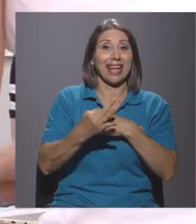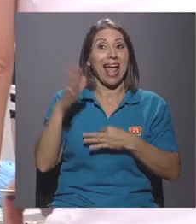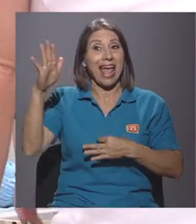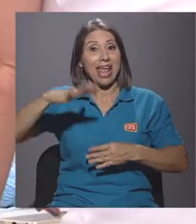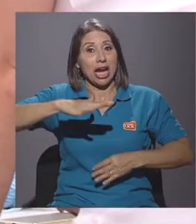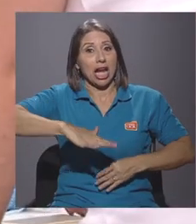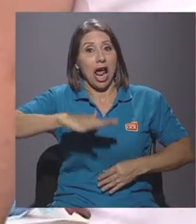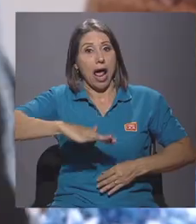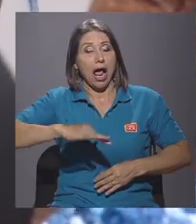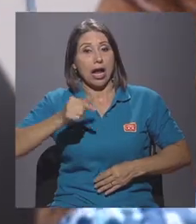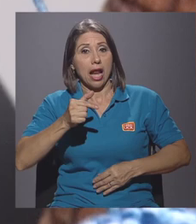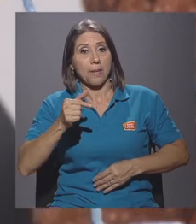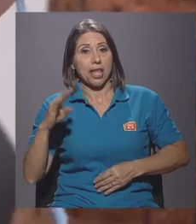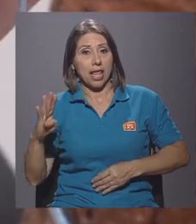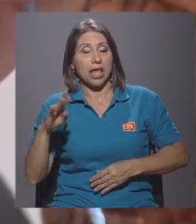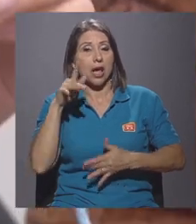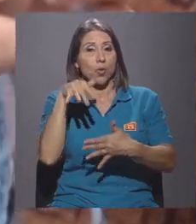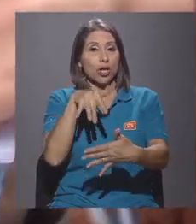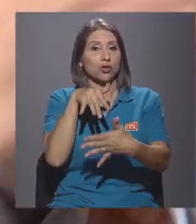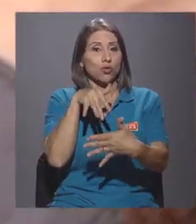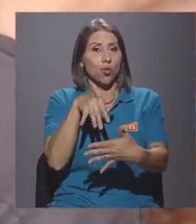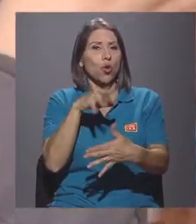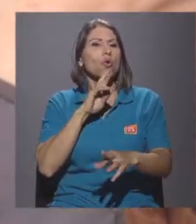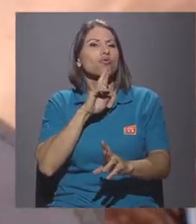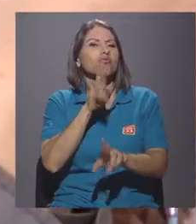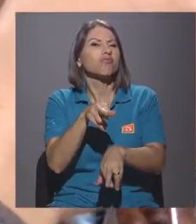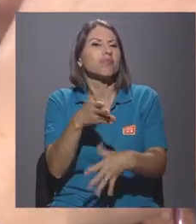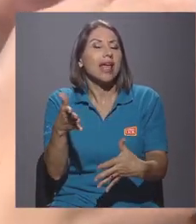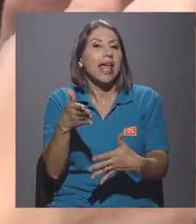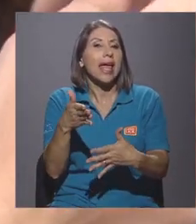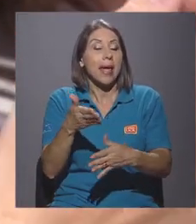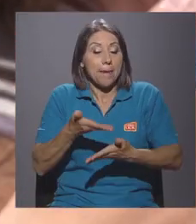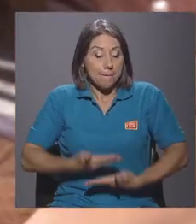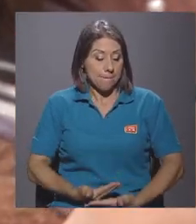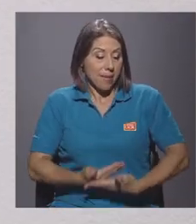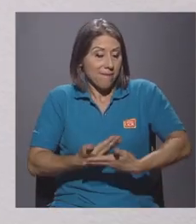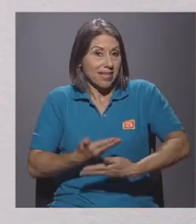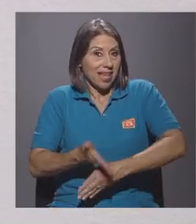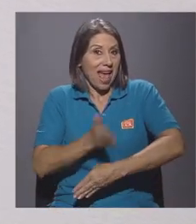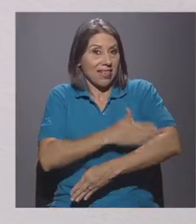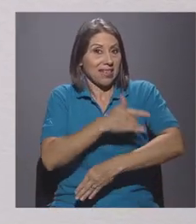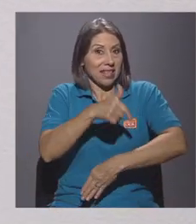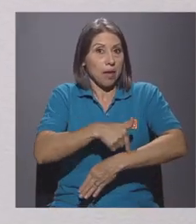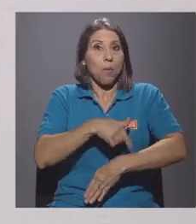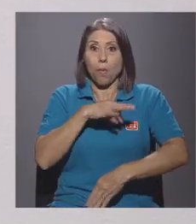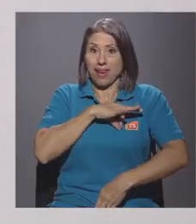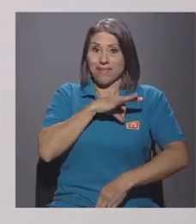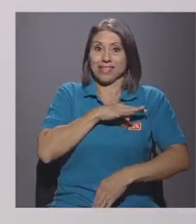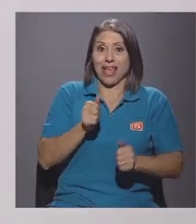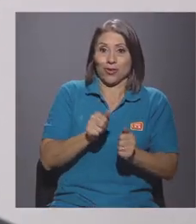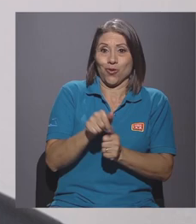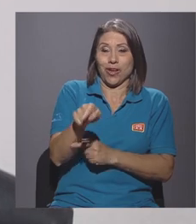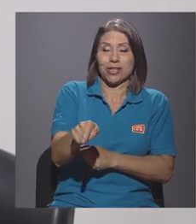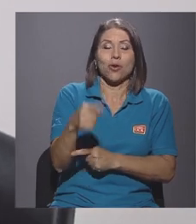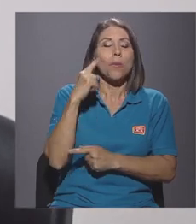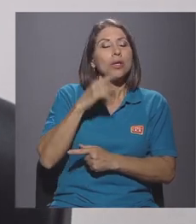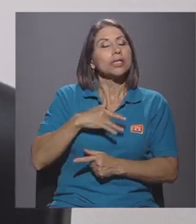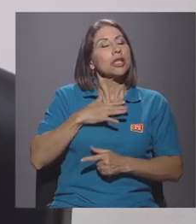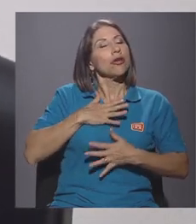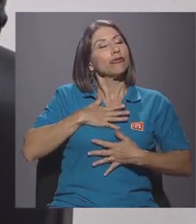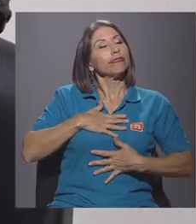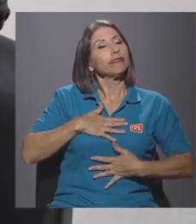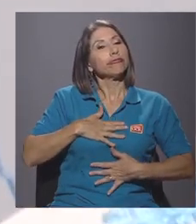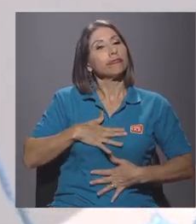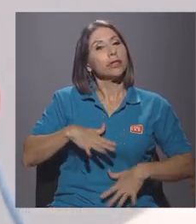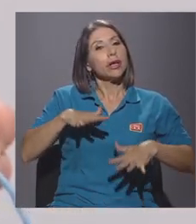arrojó datos impresionantes y concluyó que los bebés prematuros se pueden ver beneficiados con este tipo de tejidos, ya que les relaja, les ayuda a